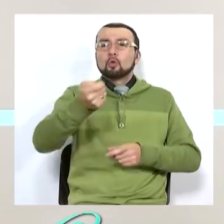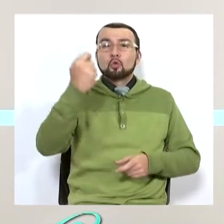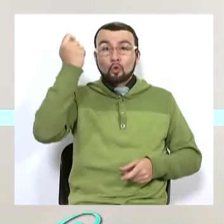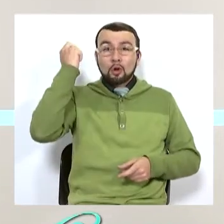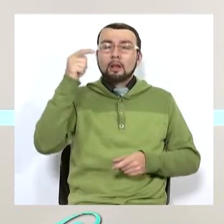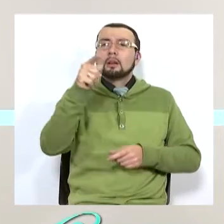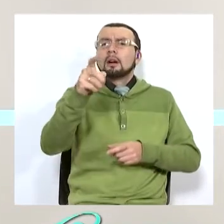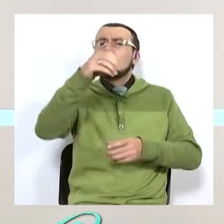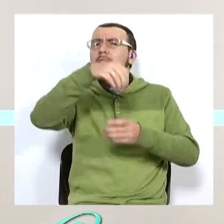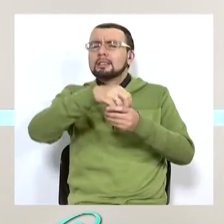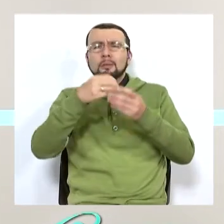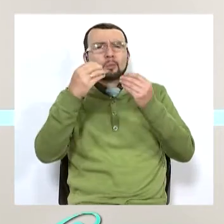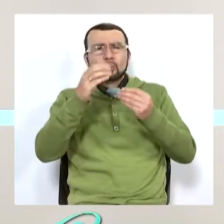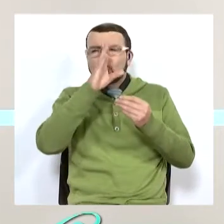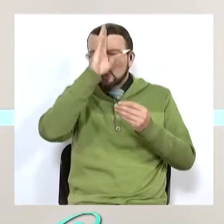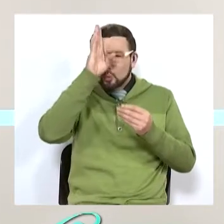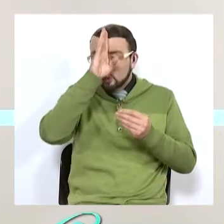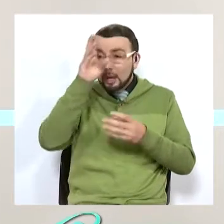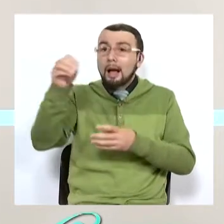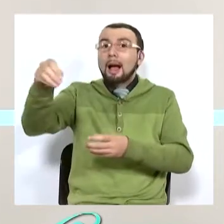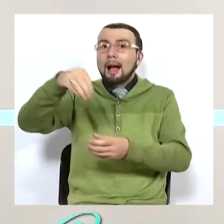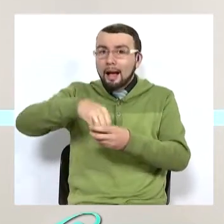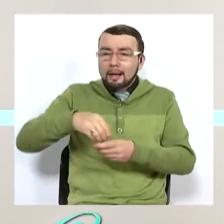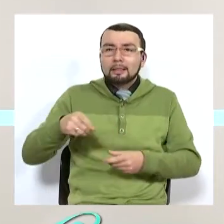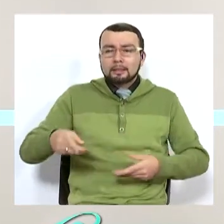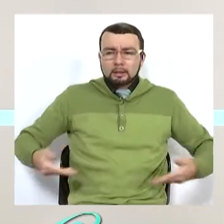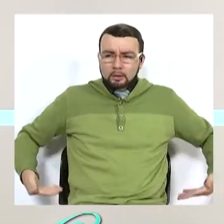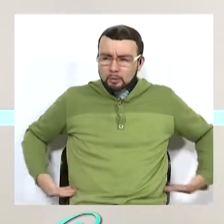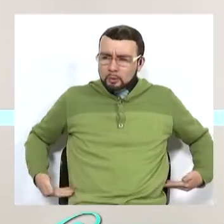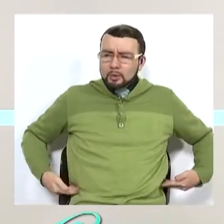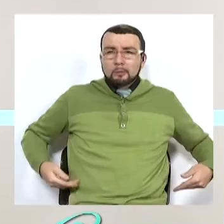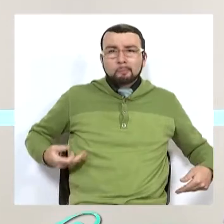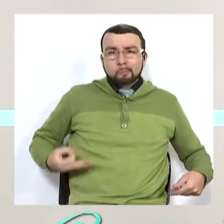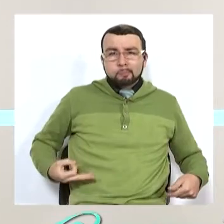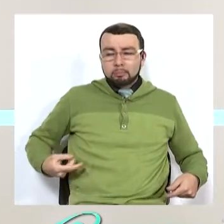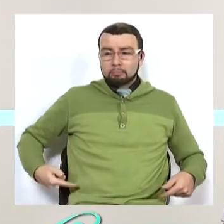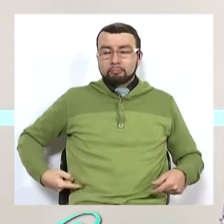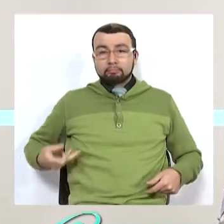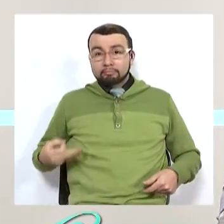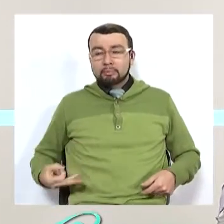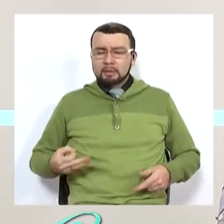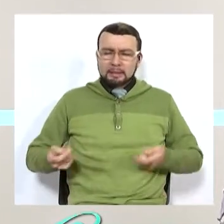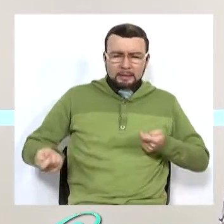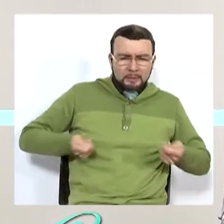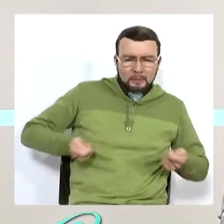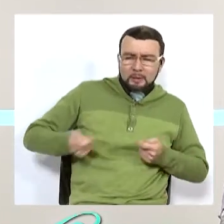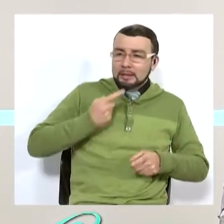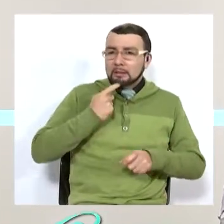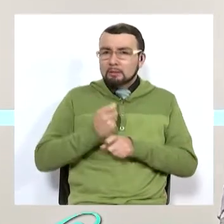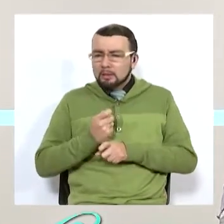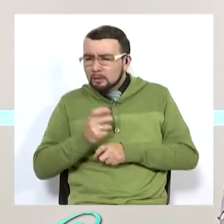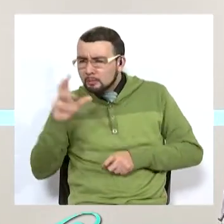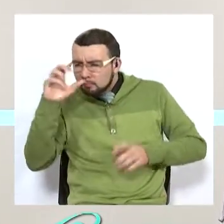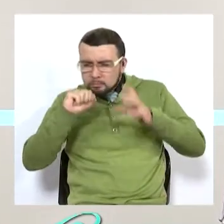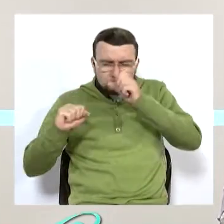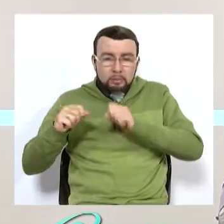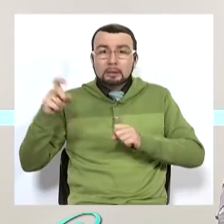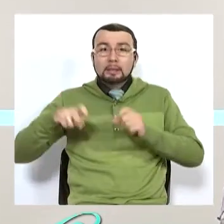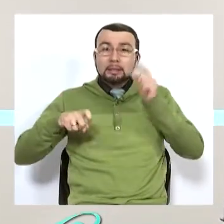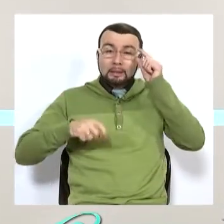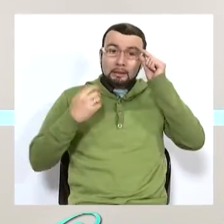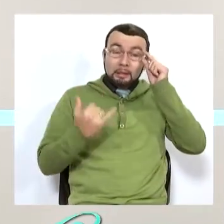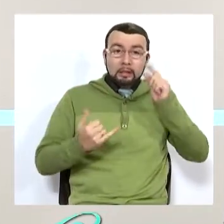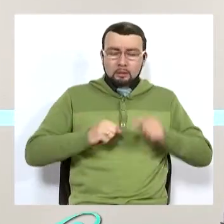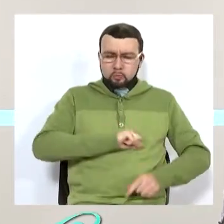muy frecuente esta patología de los cálculos renales y el manejo es difícil y hay que hacer diagnóstico, tener a mano